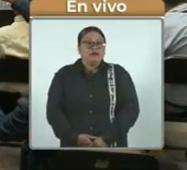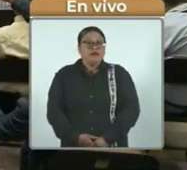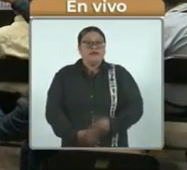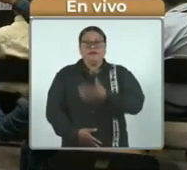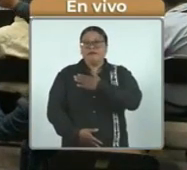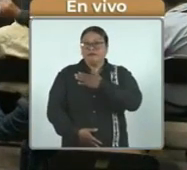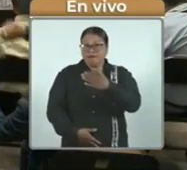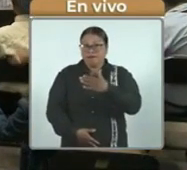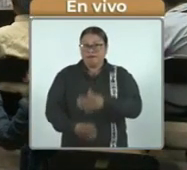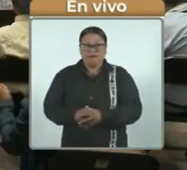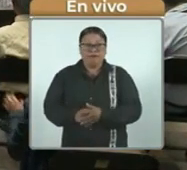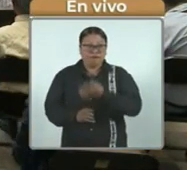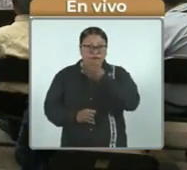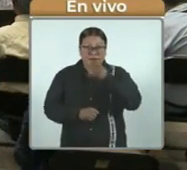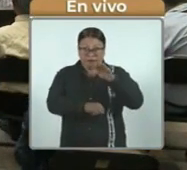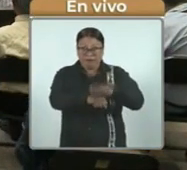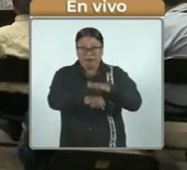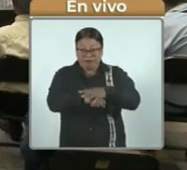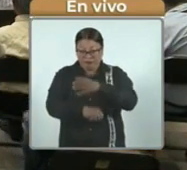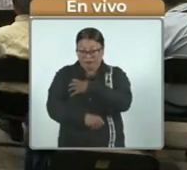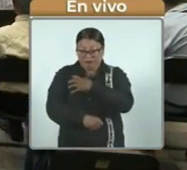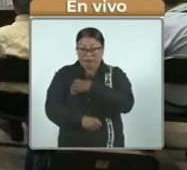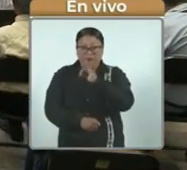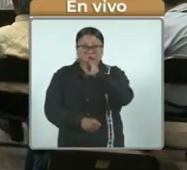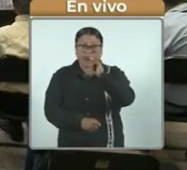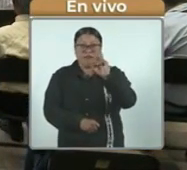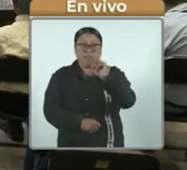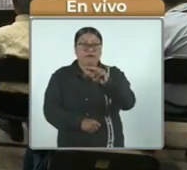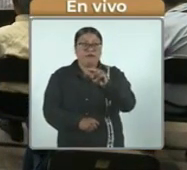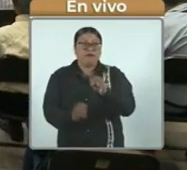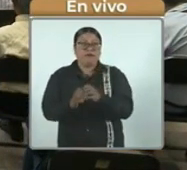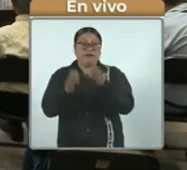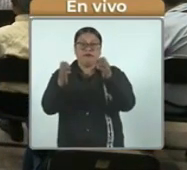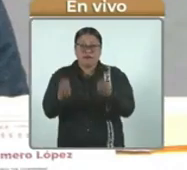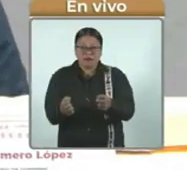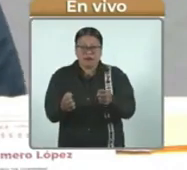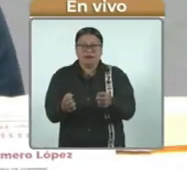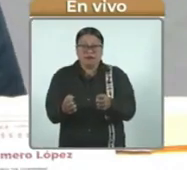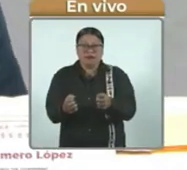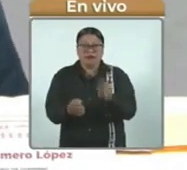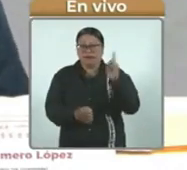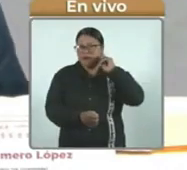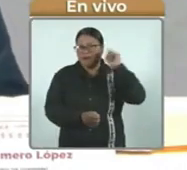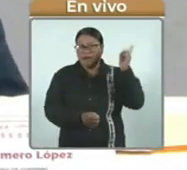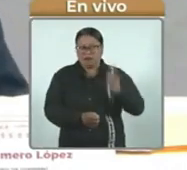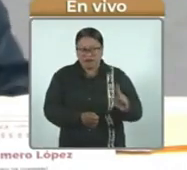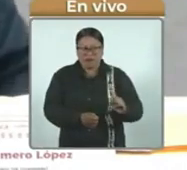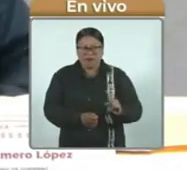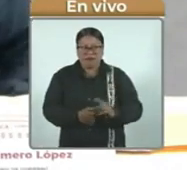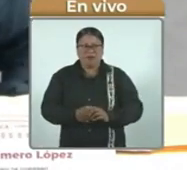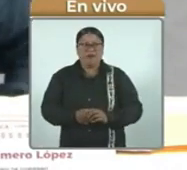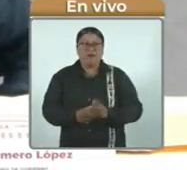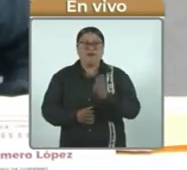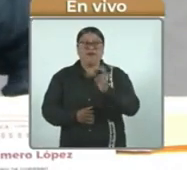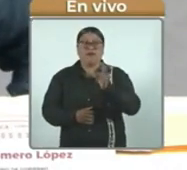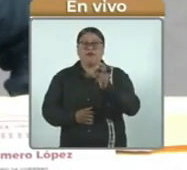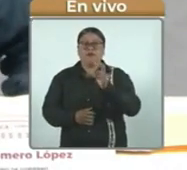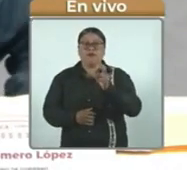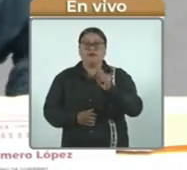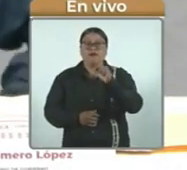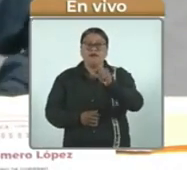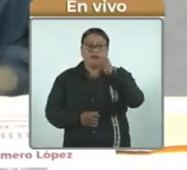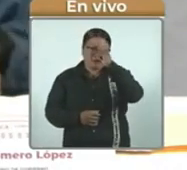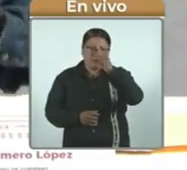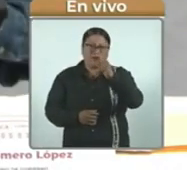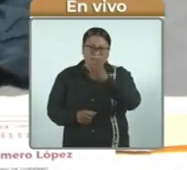Bueno, pues el informé que el capitán Iván se encuentra en Zacatecas, precisamente a una